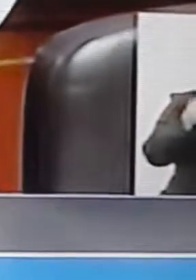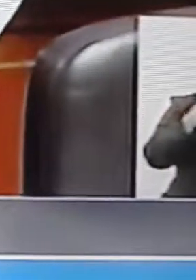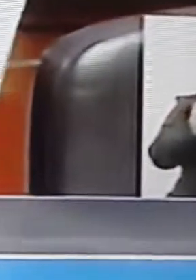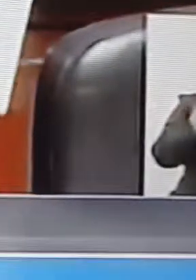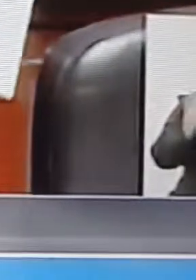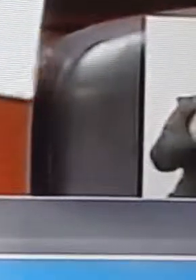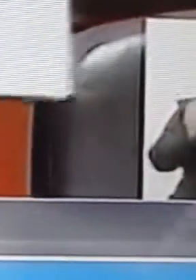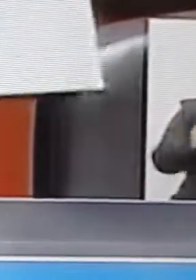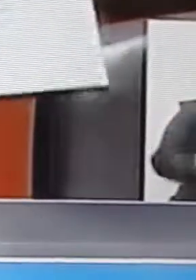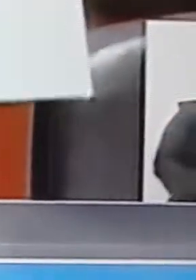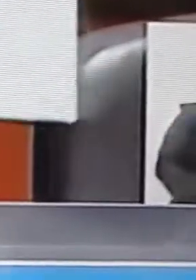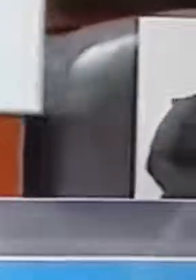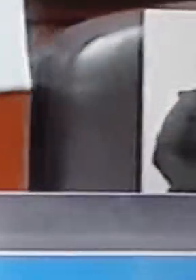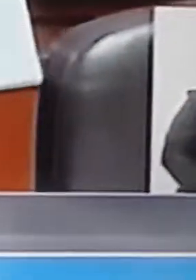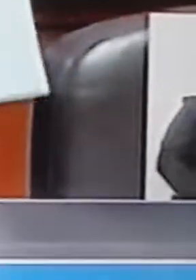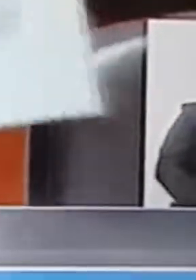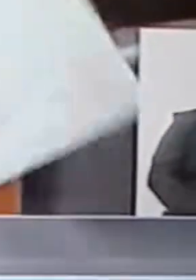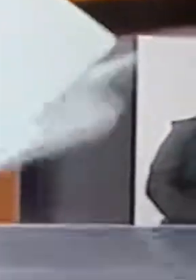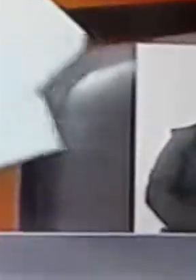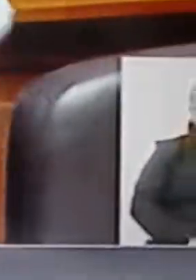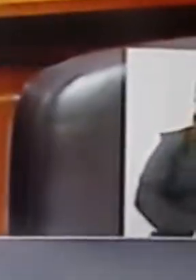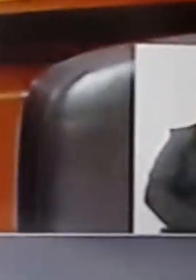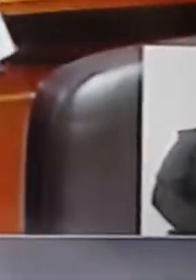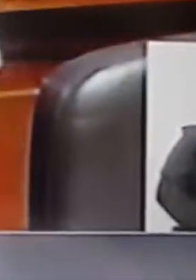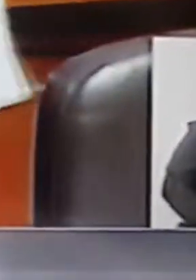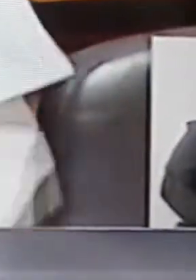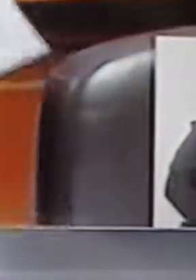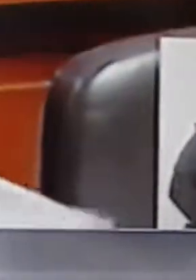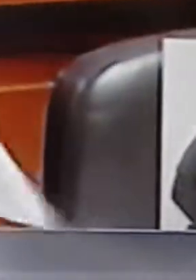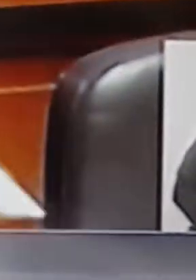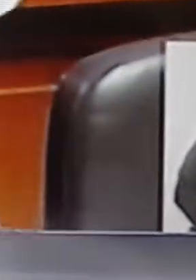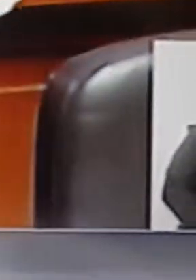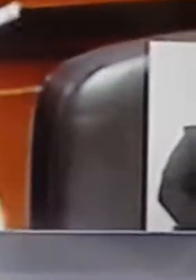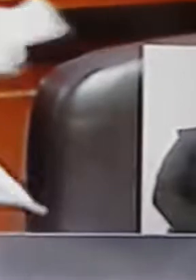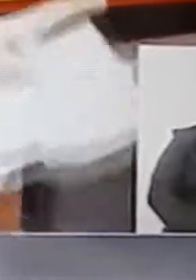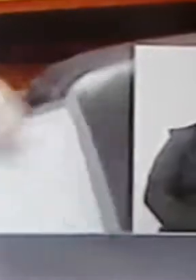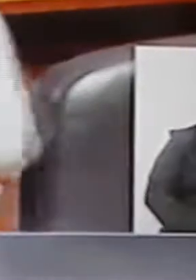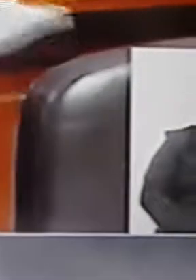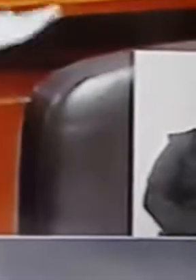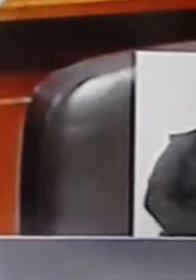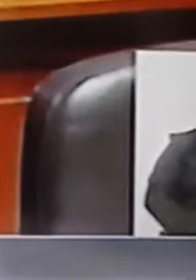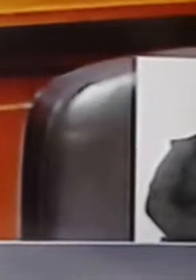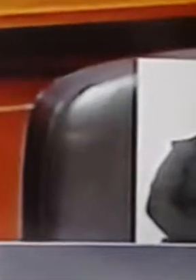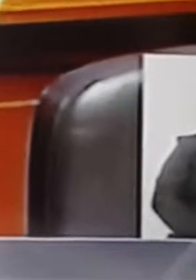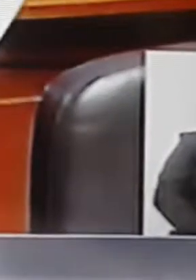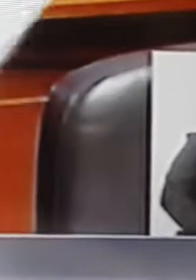costos. Y este proyecto de ley, señor, ha sido visto,